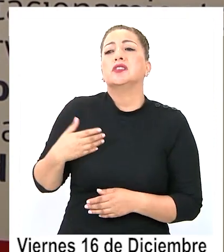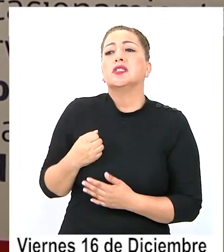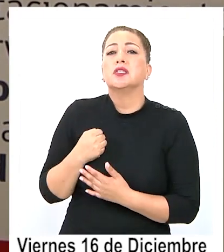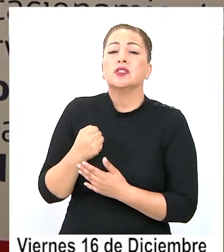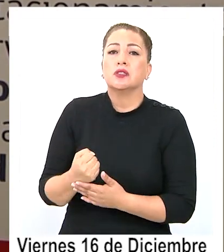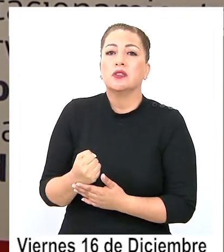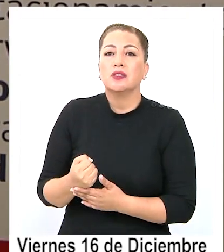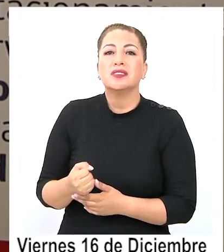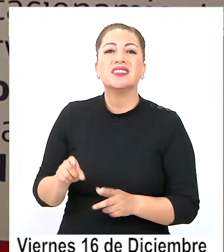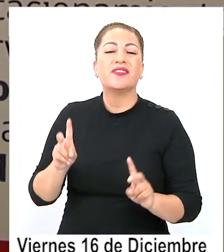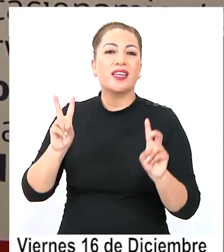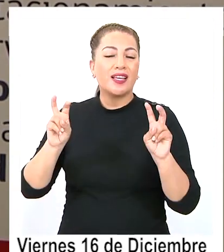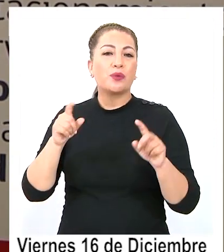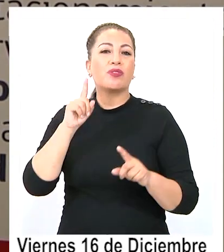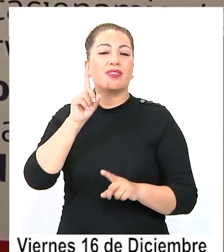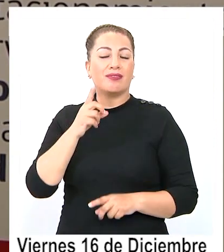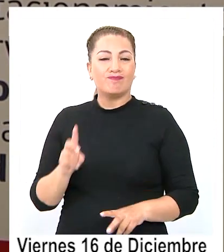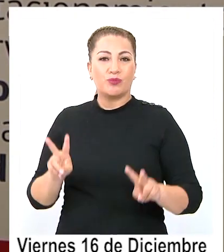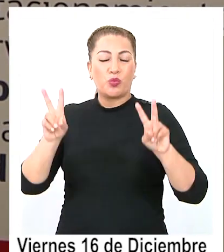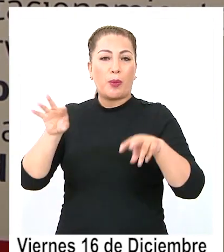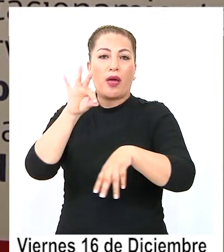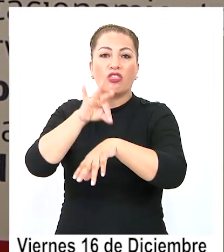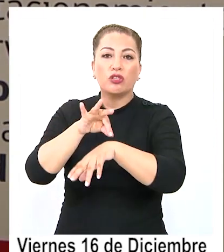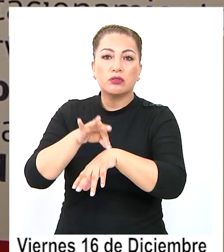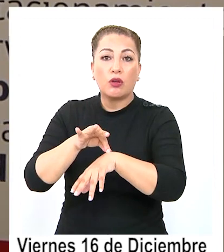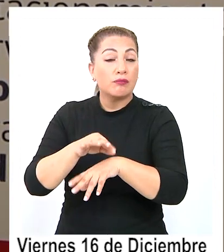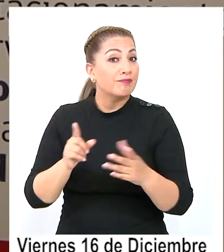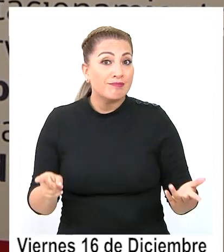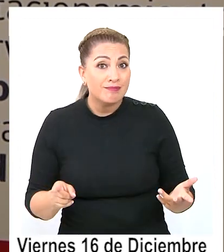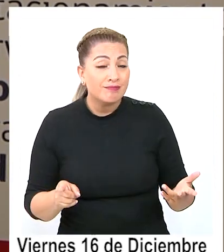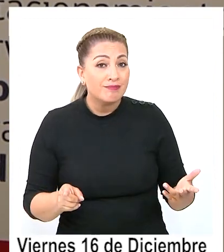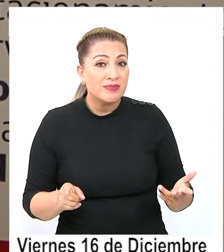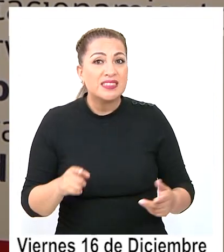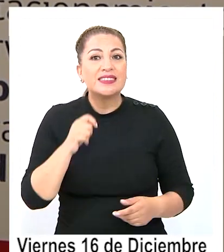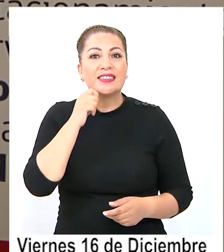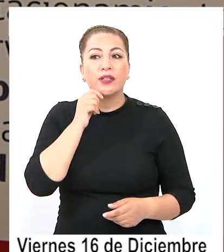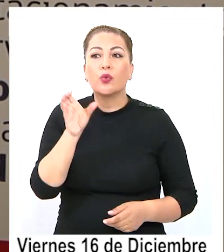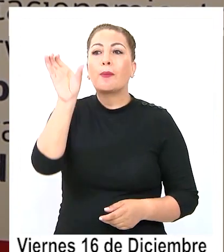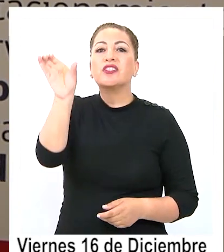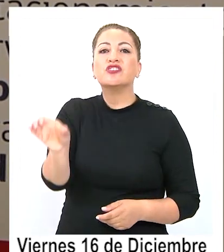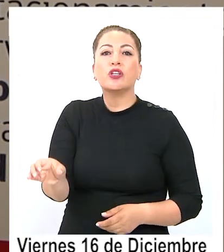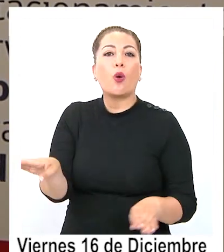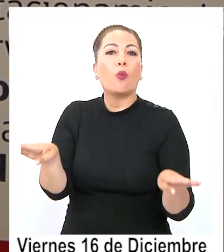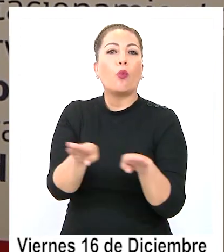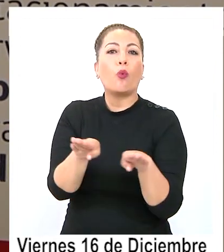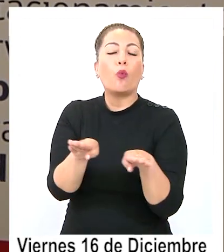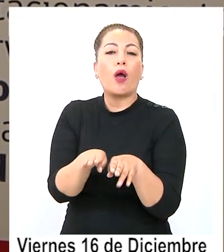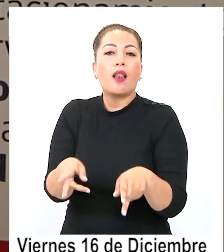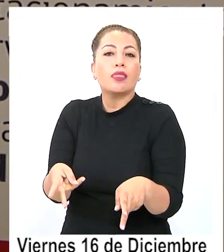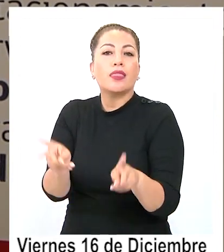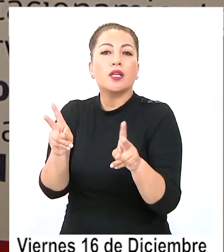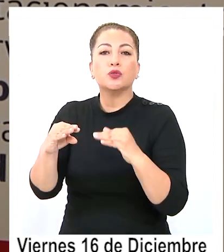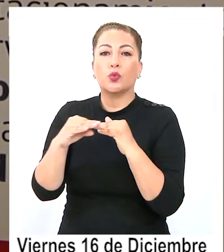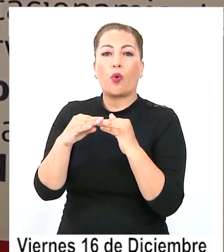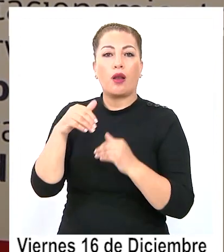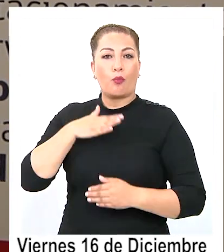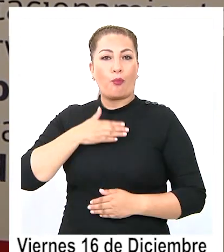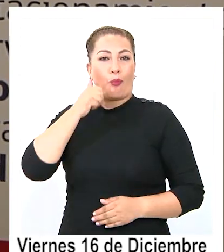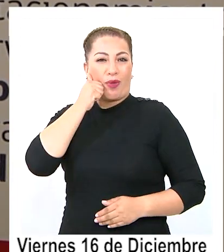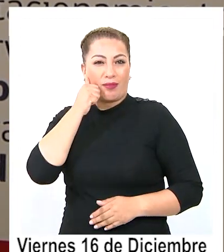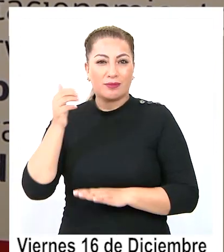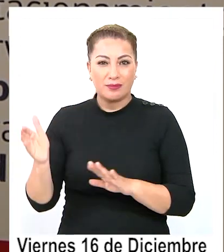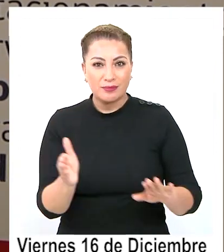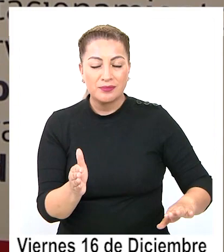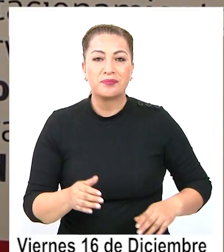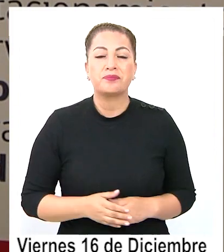de diagnóstico médico. Pero la Convención dice claramente que ellos son sujetos de derechos, tan personas como nosotros. Sí, y en